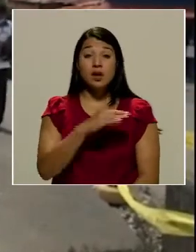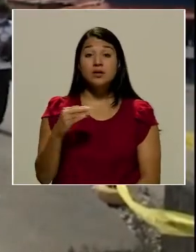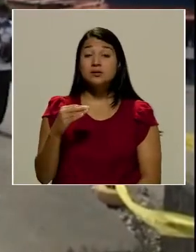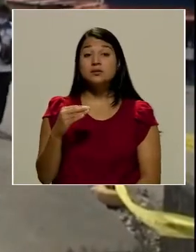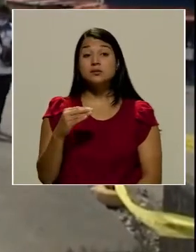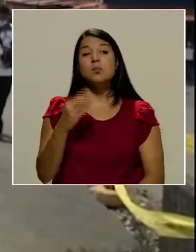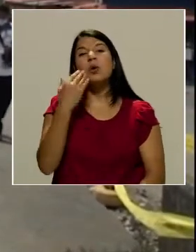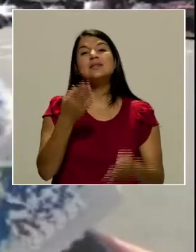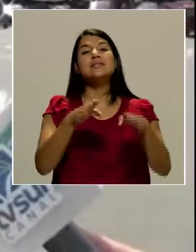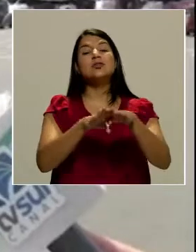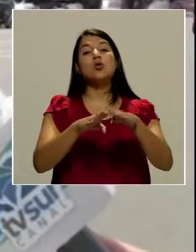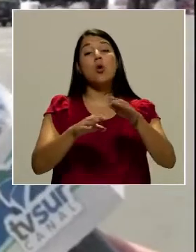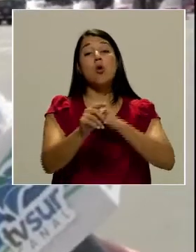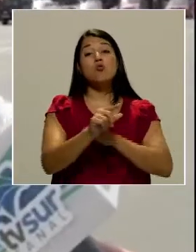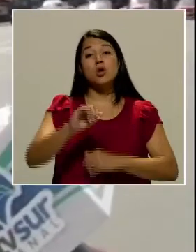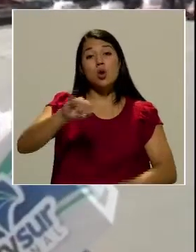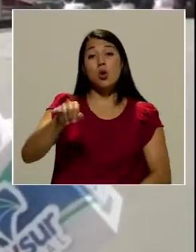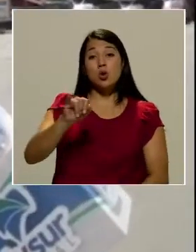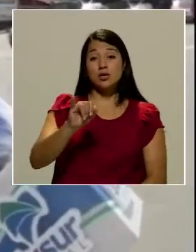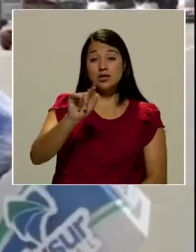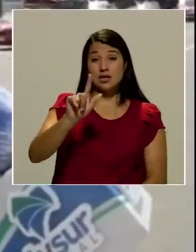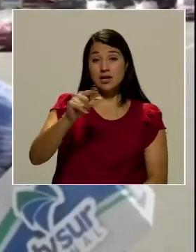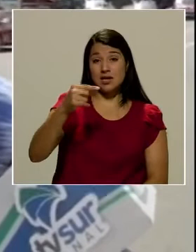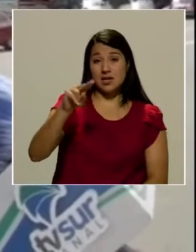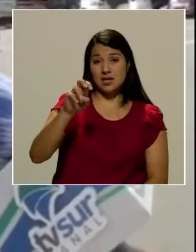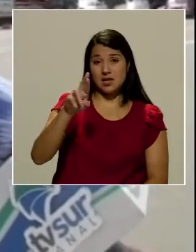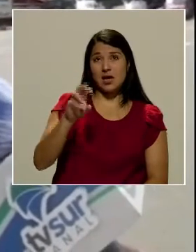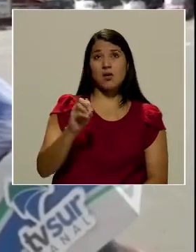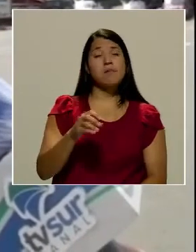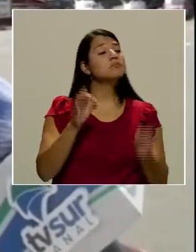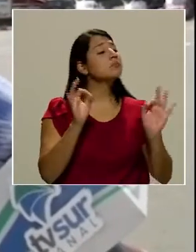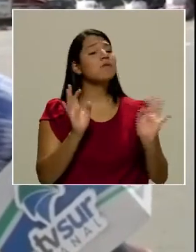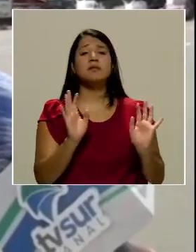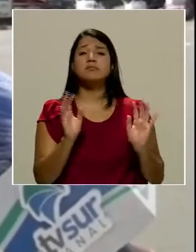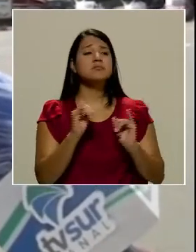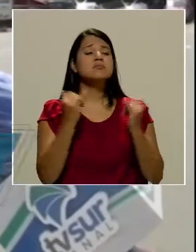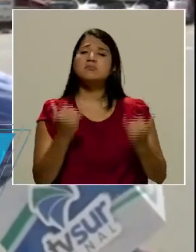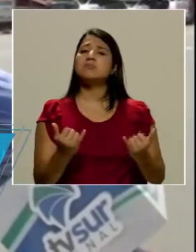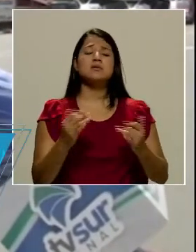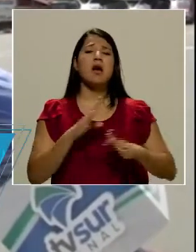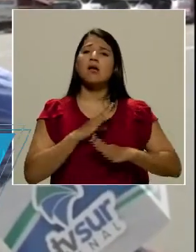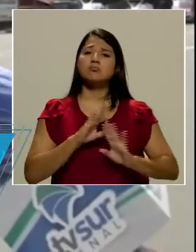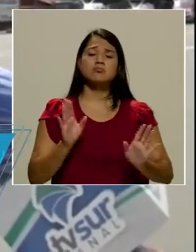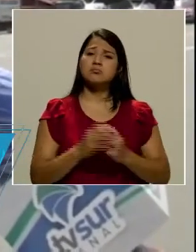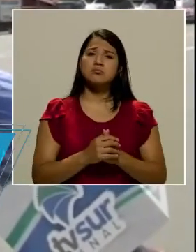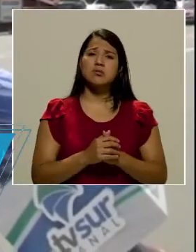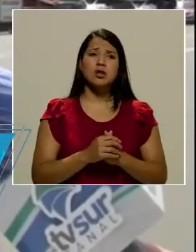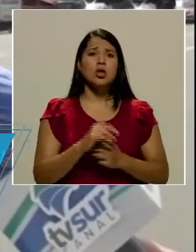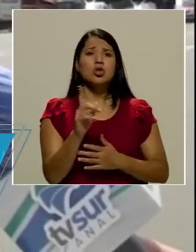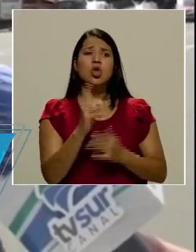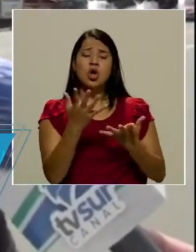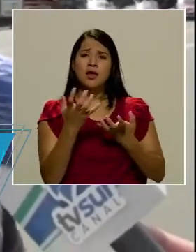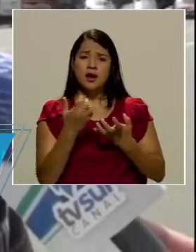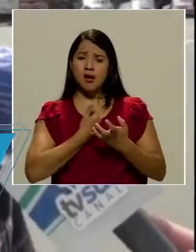paso obstaculizado. Está lleno, está bueno, ya es suficiente. No quieren amarrarse la faja, quieren que todos